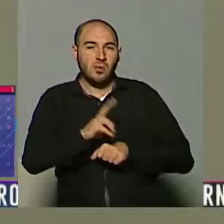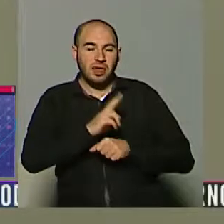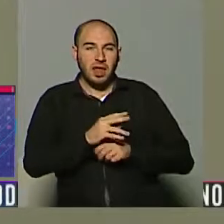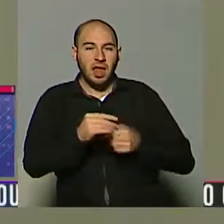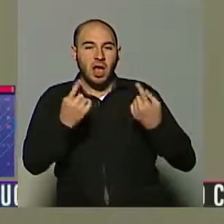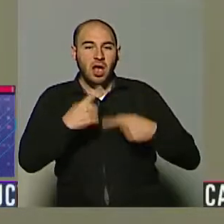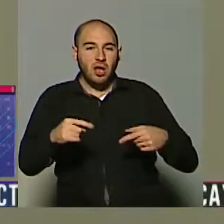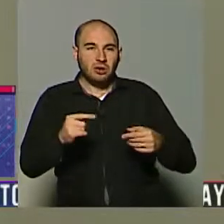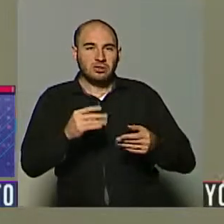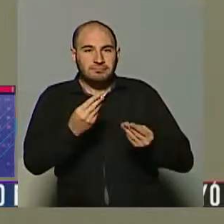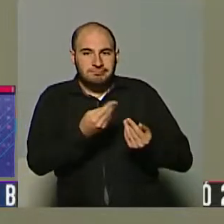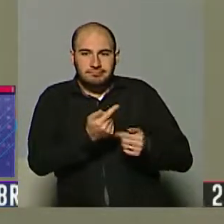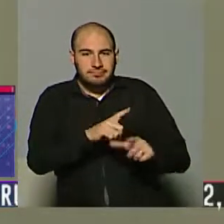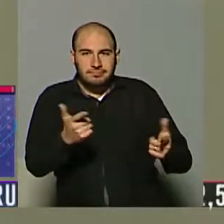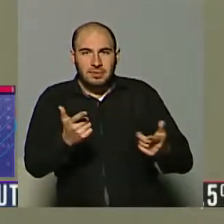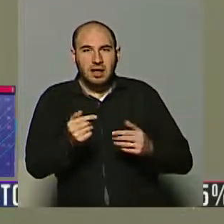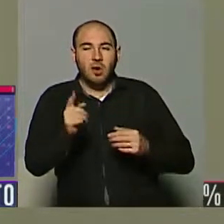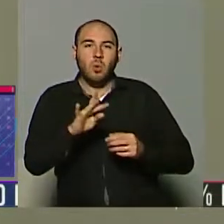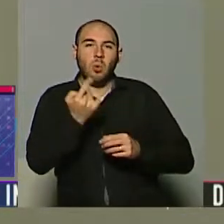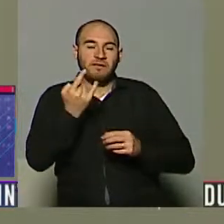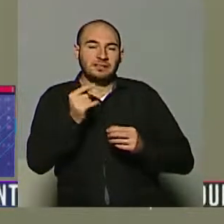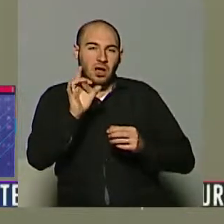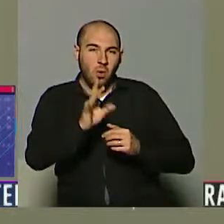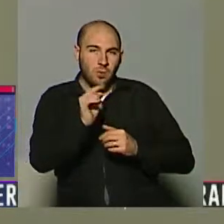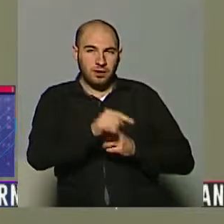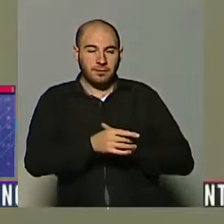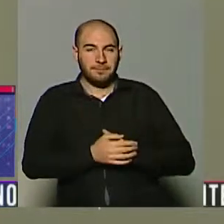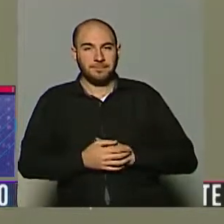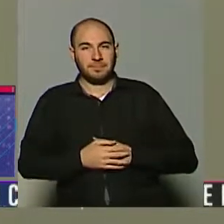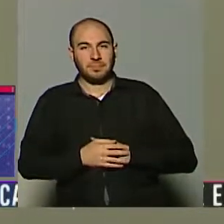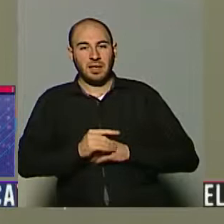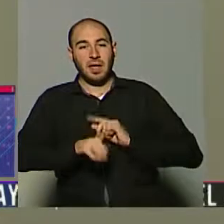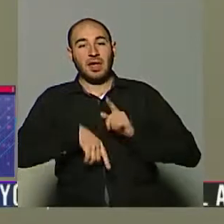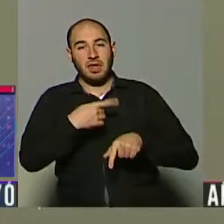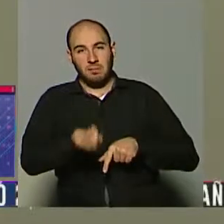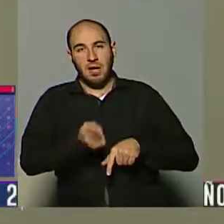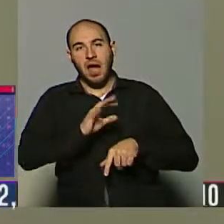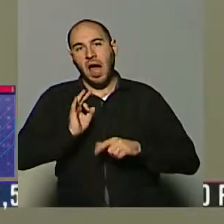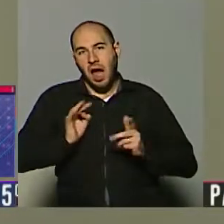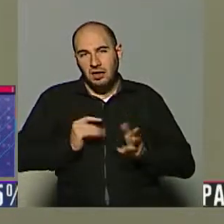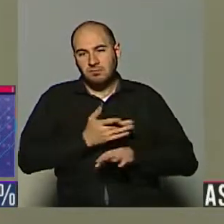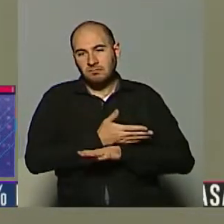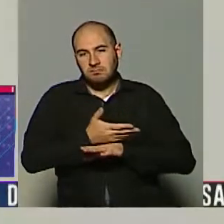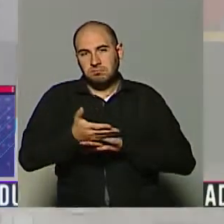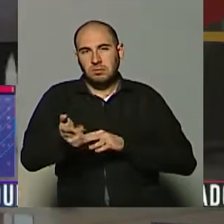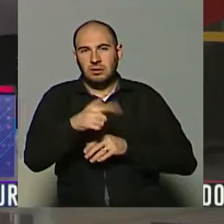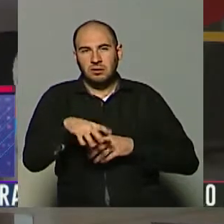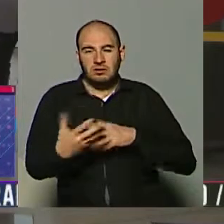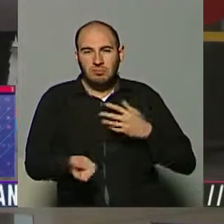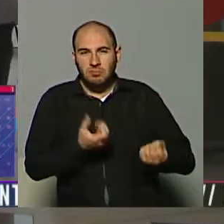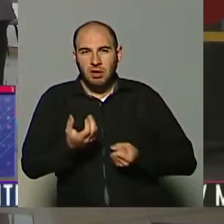los activos intangibles de la universidad únicamente. Y bueno, y después con el correr de los años hemos empezado a encontrar